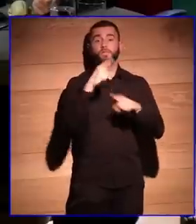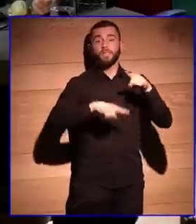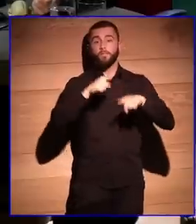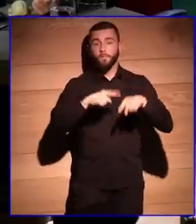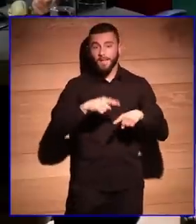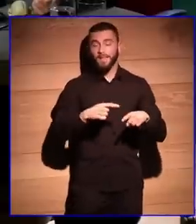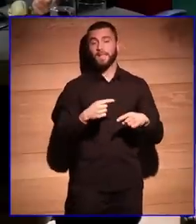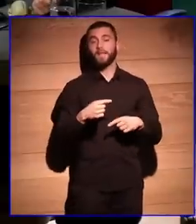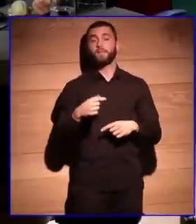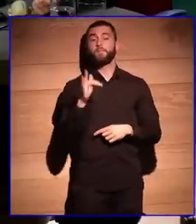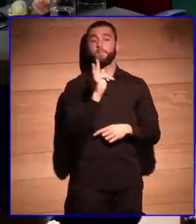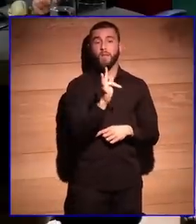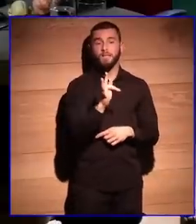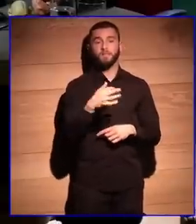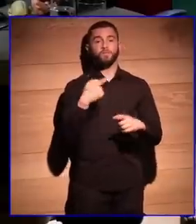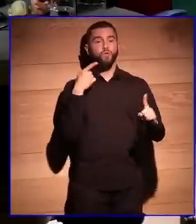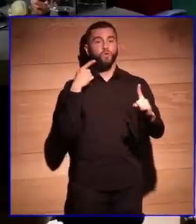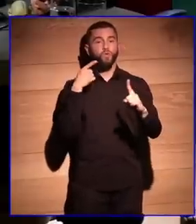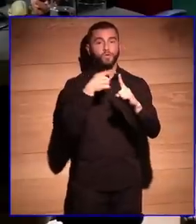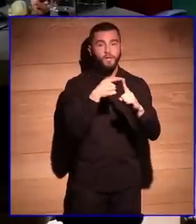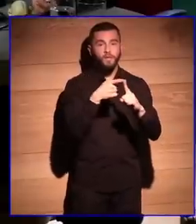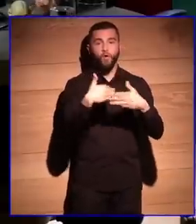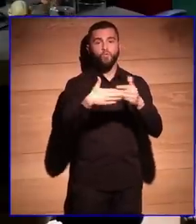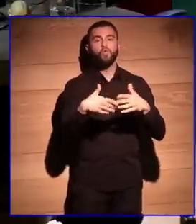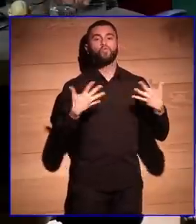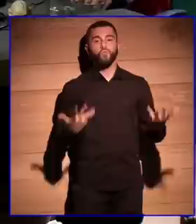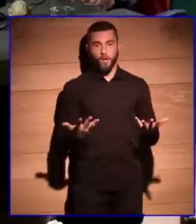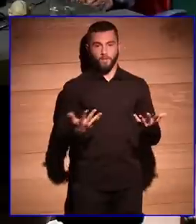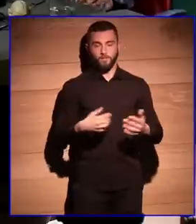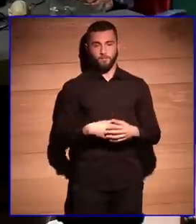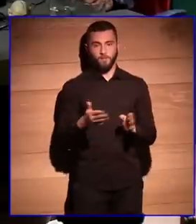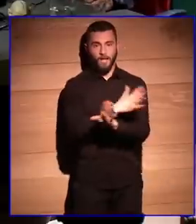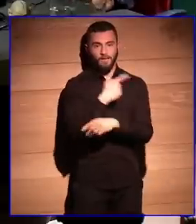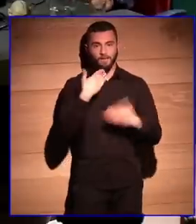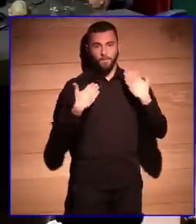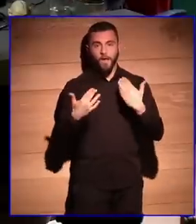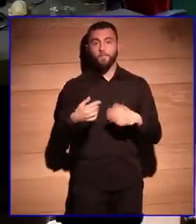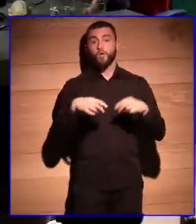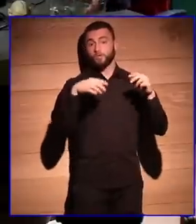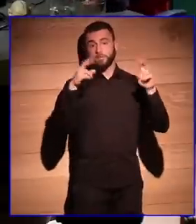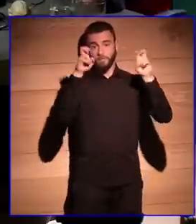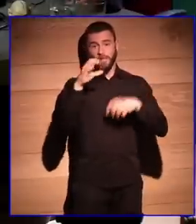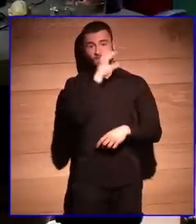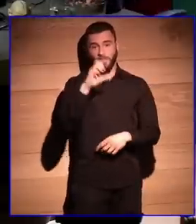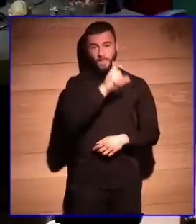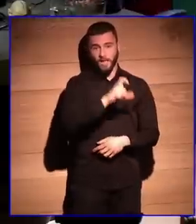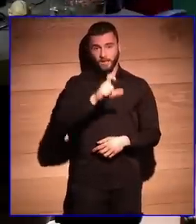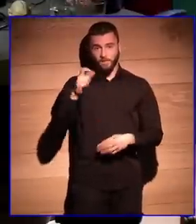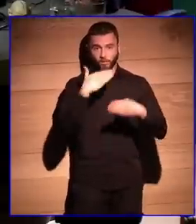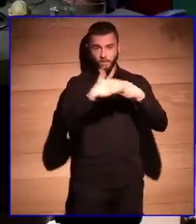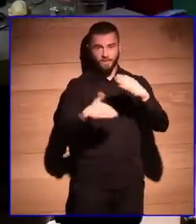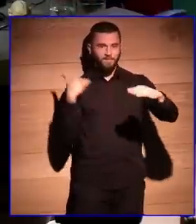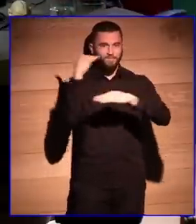sino de cuál es la finalidad del autor. Hablábamos antes de estos científicos que cruzan determinados